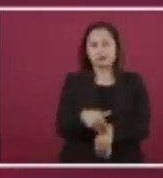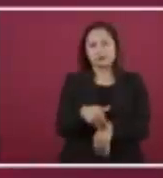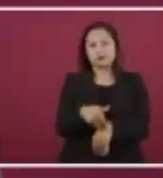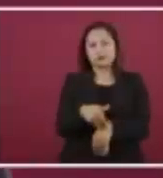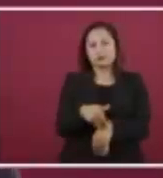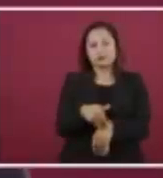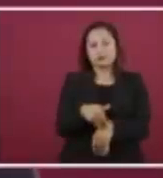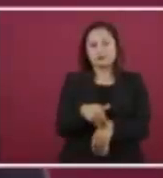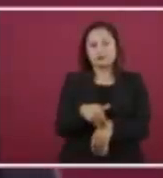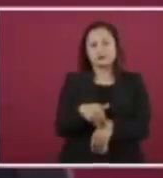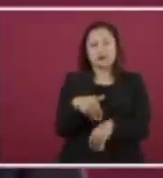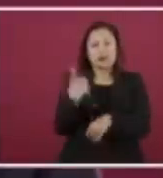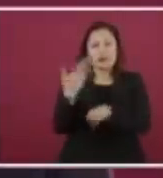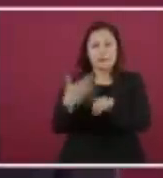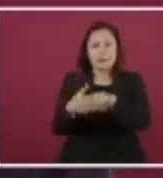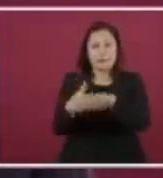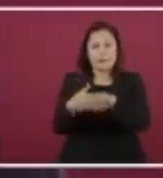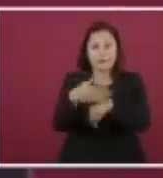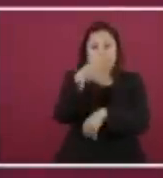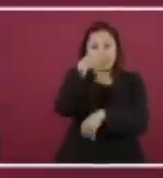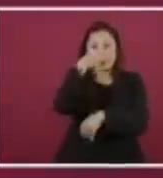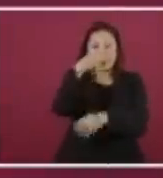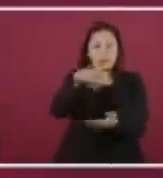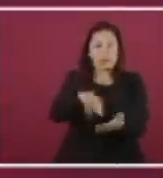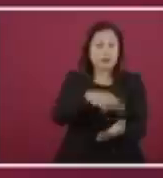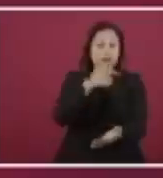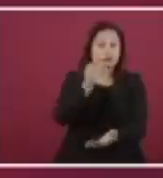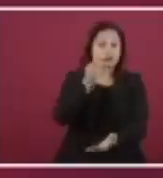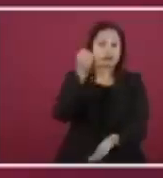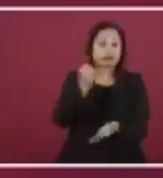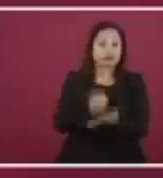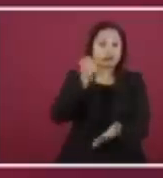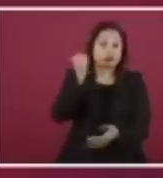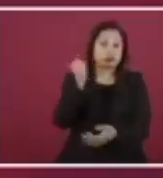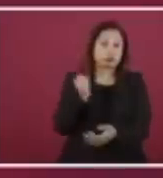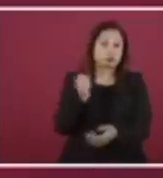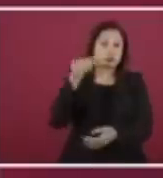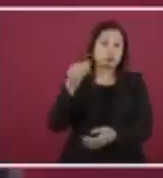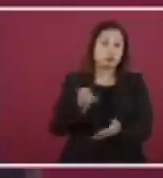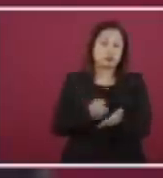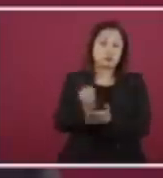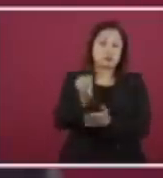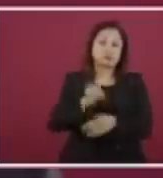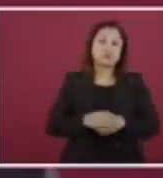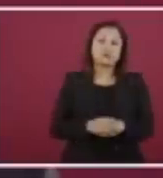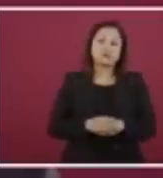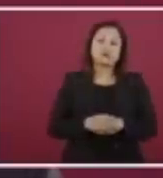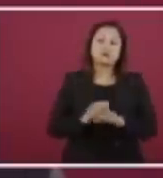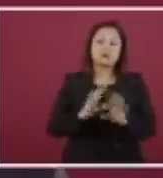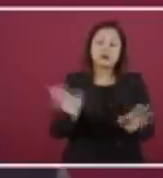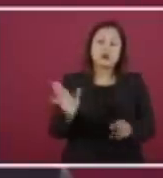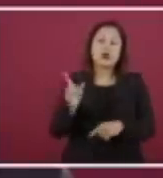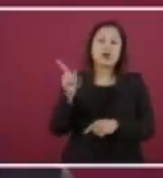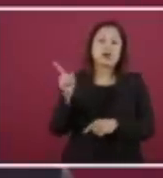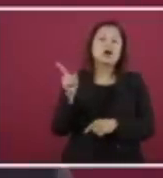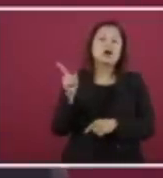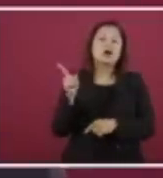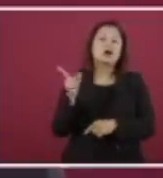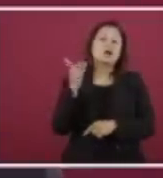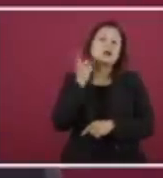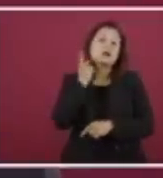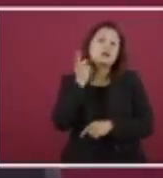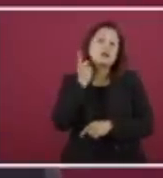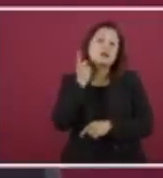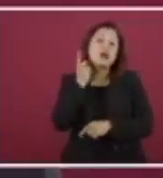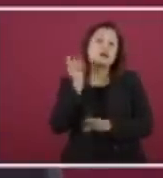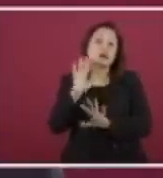por aprobar en el Congreso. Ya se aprobó la minuta en la Cámara de Diputados y va a ir